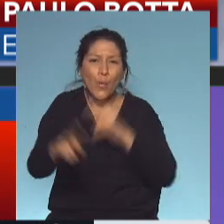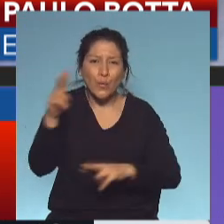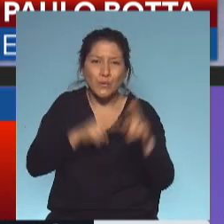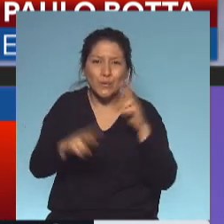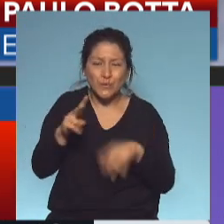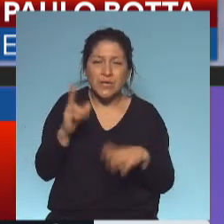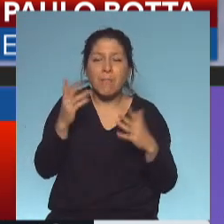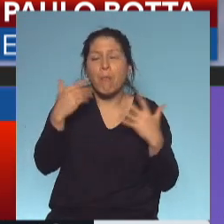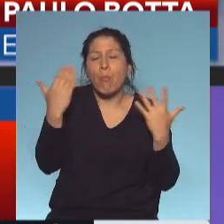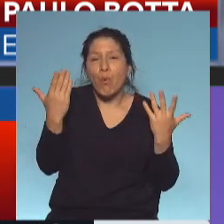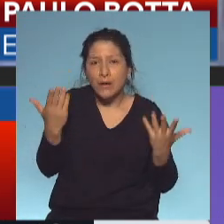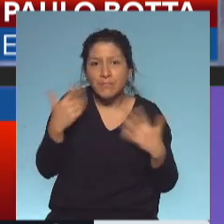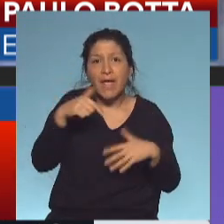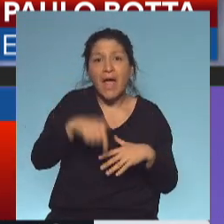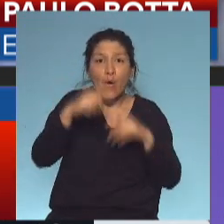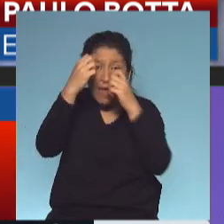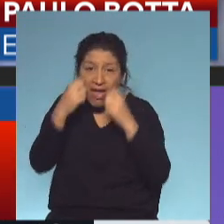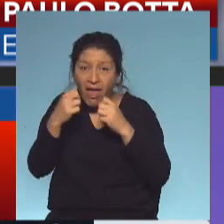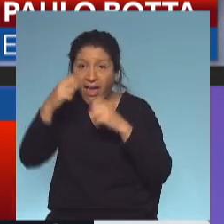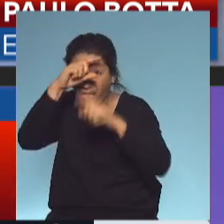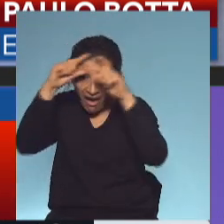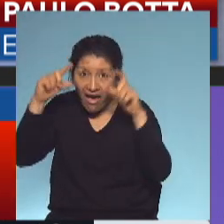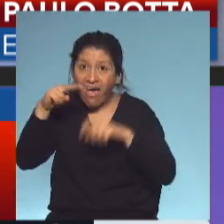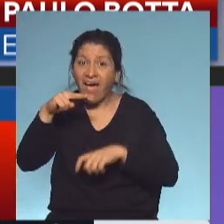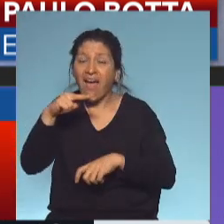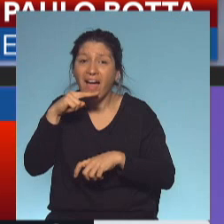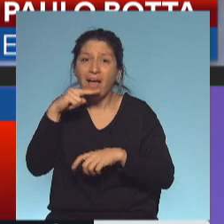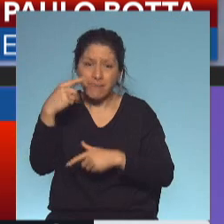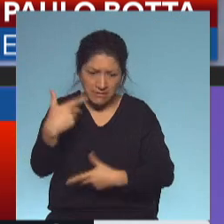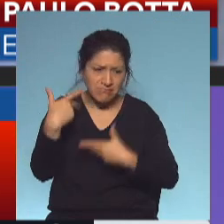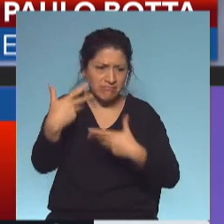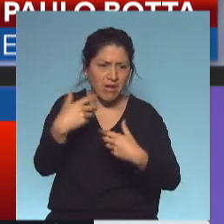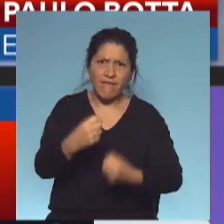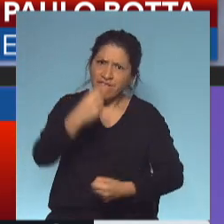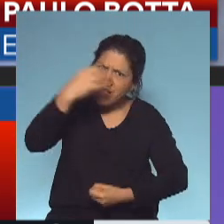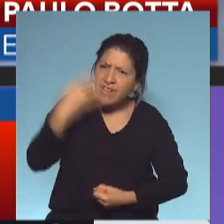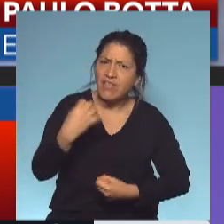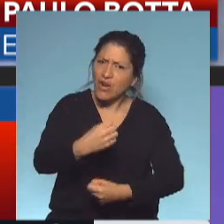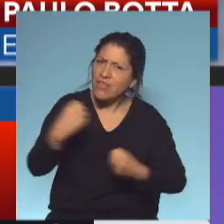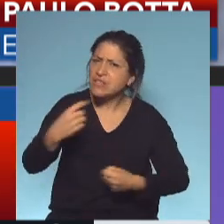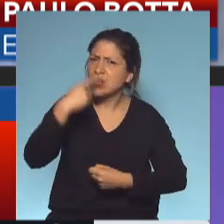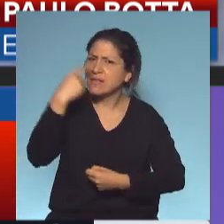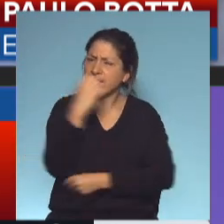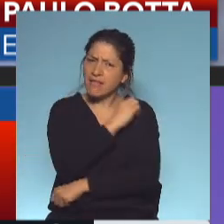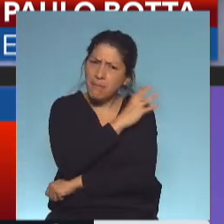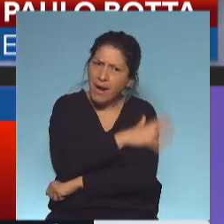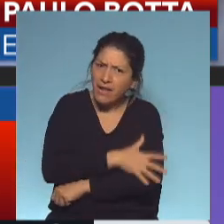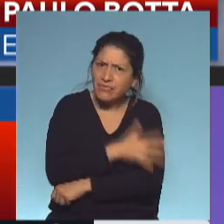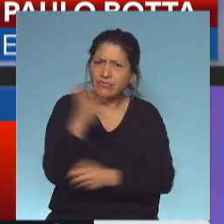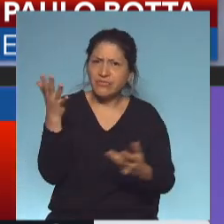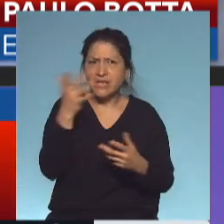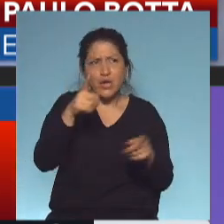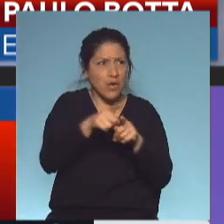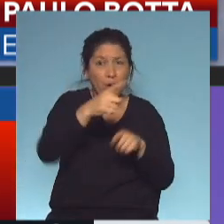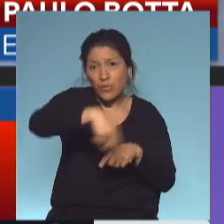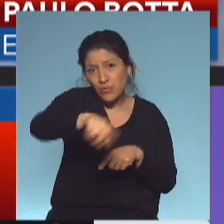Porque, digamos, ahora Hamas tiene la oportunidad de presentarse como el verdadero defensor de los intereses palestinos, aún como ustedes